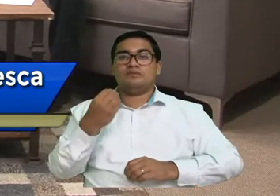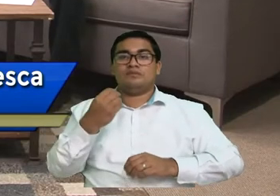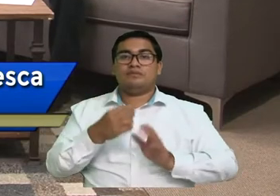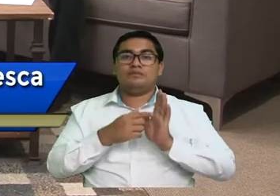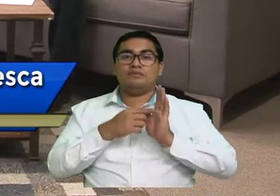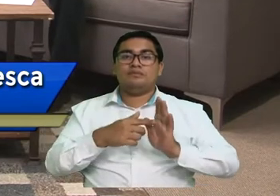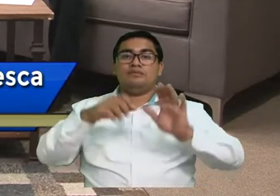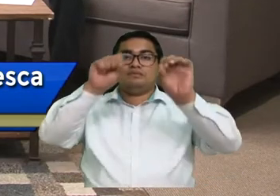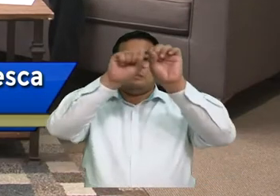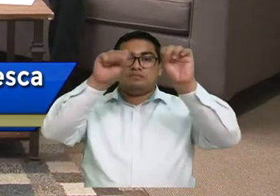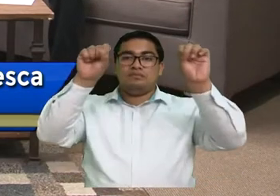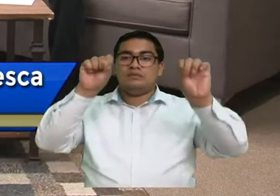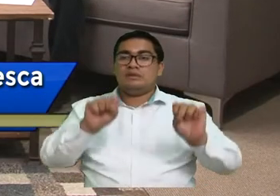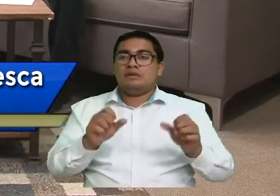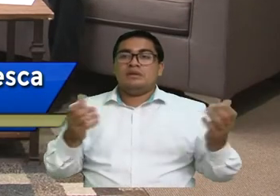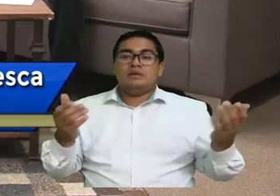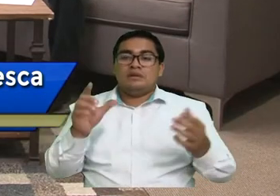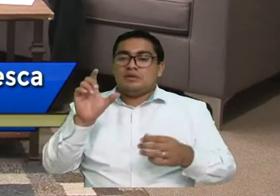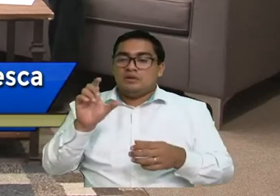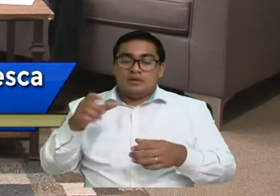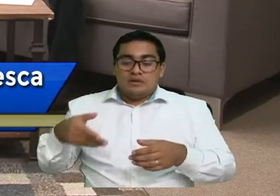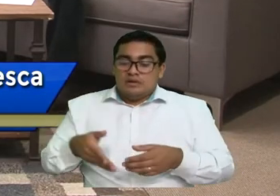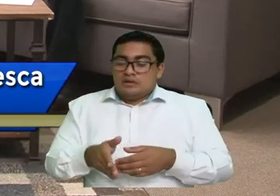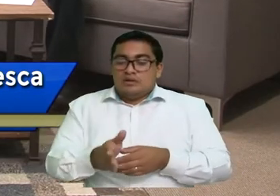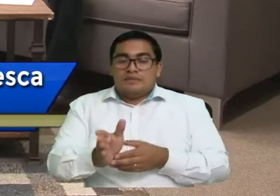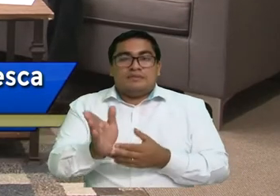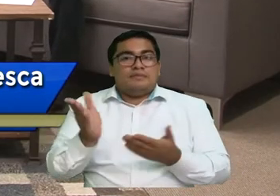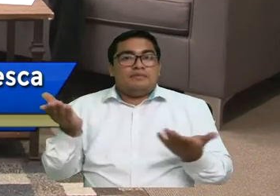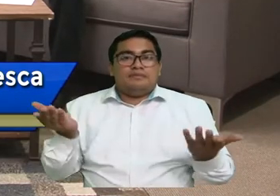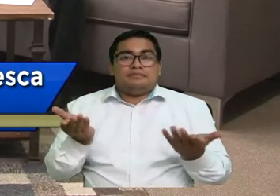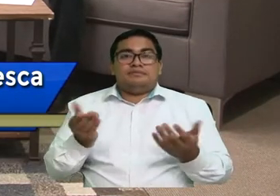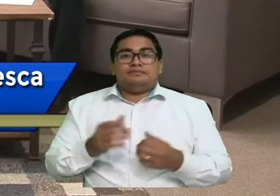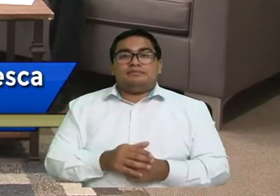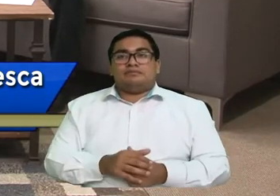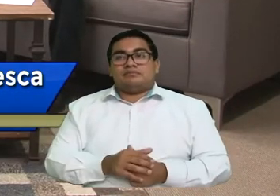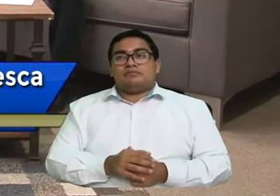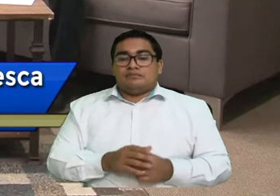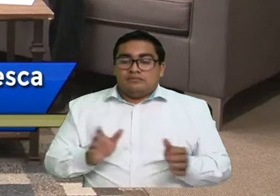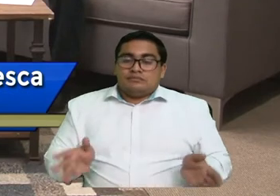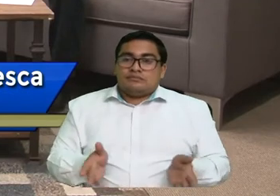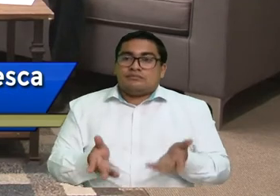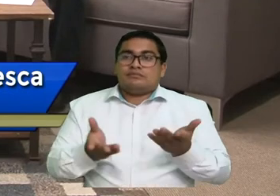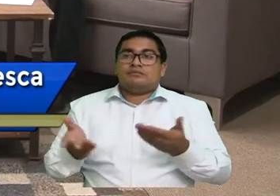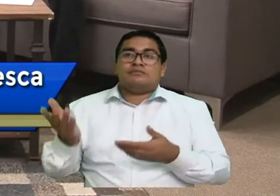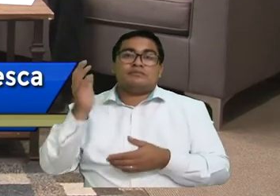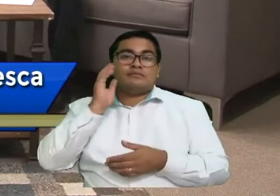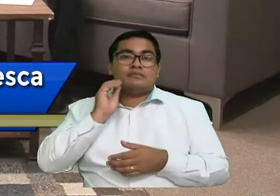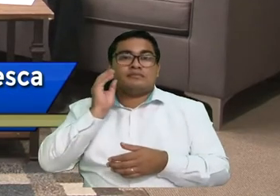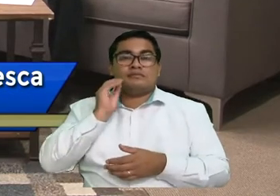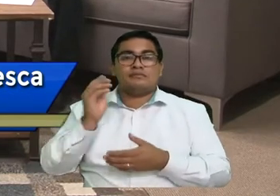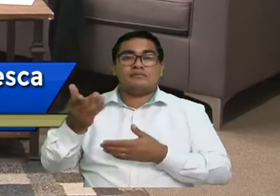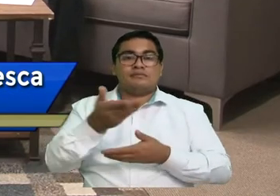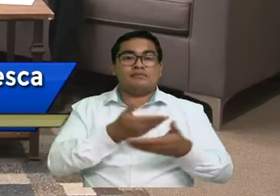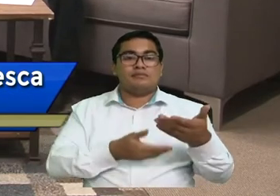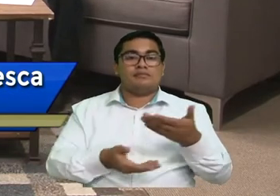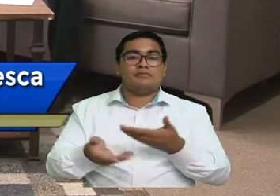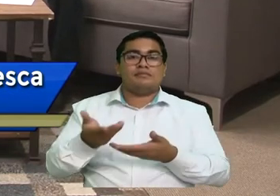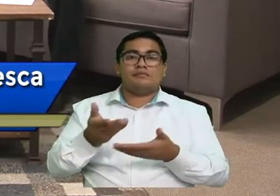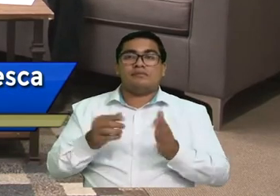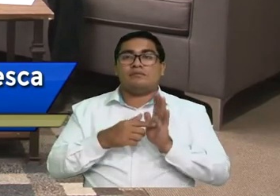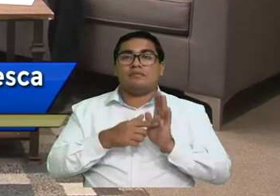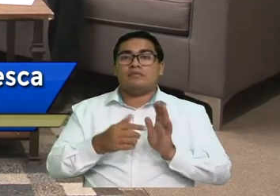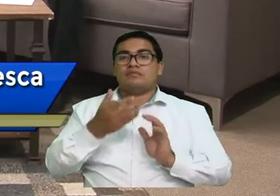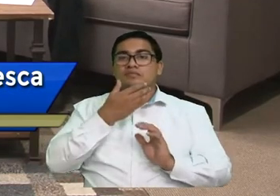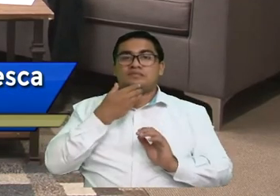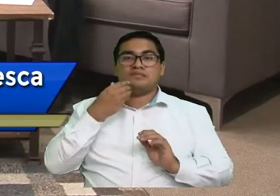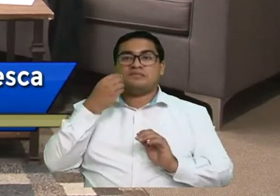y capacitaciones sobre el cultivo de peces. Estamos impulsando intercambio de experiencias. Los